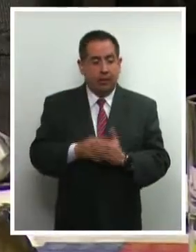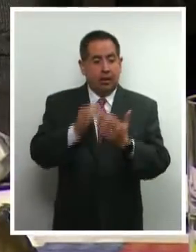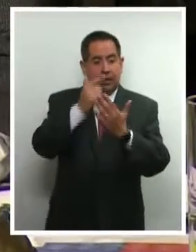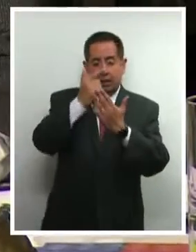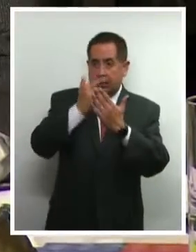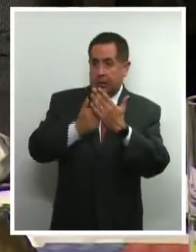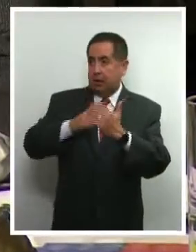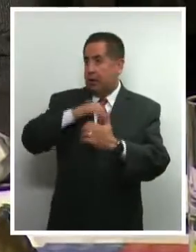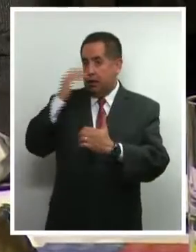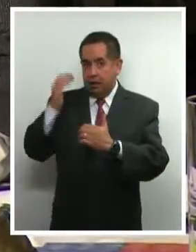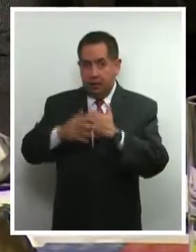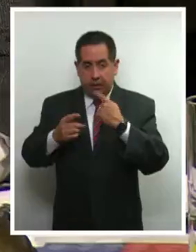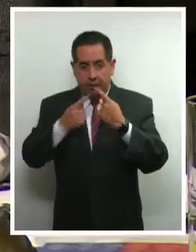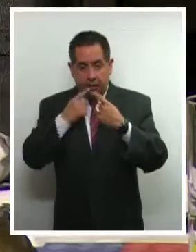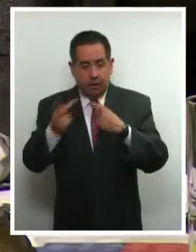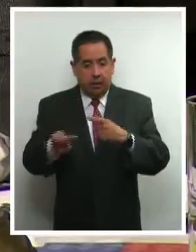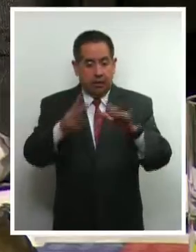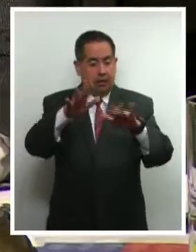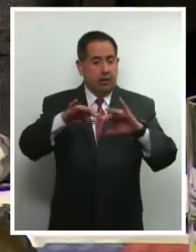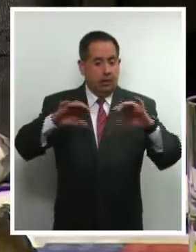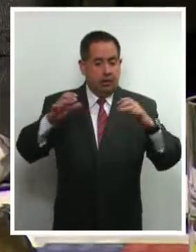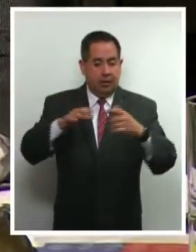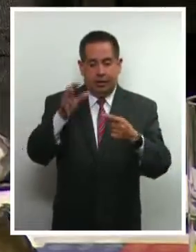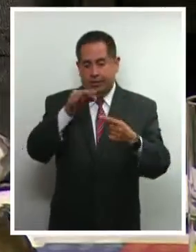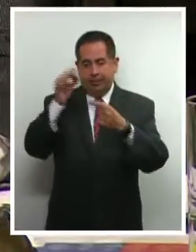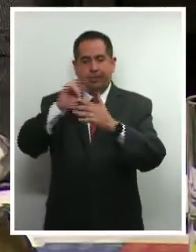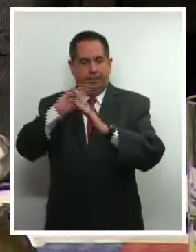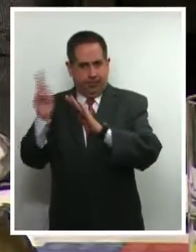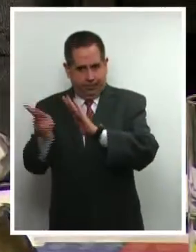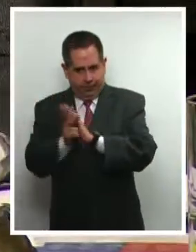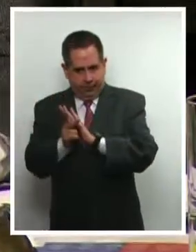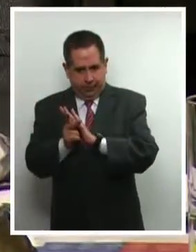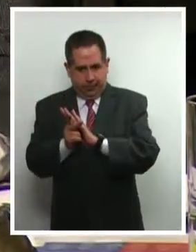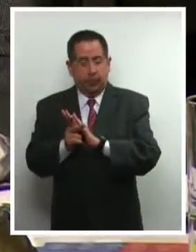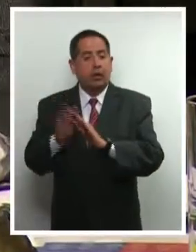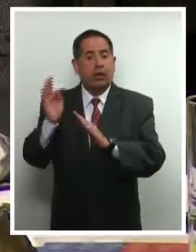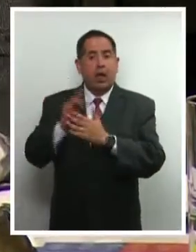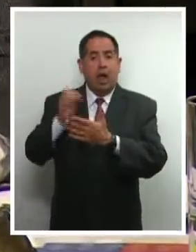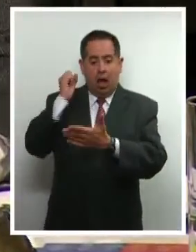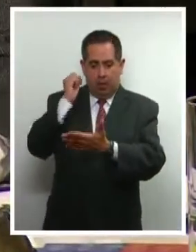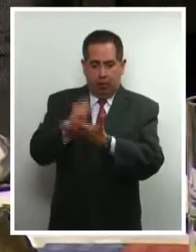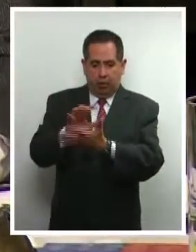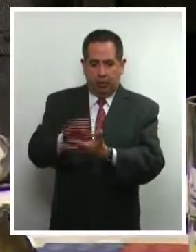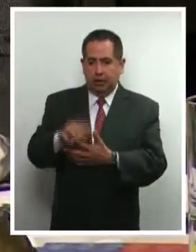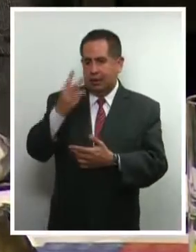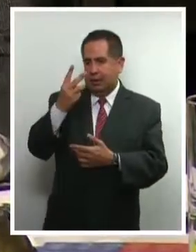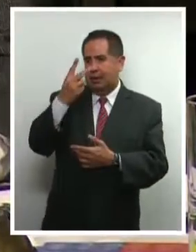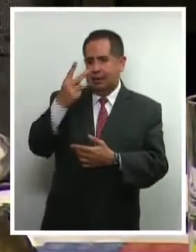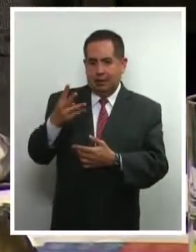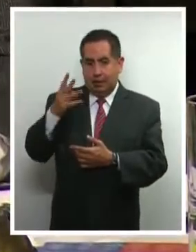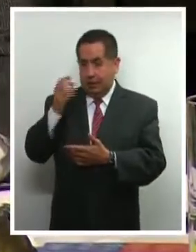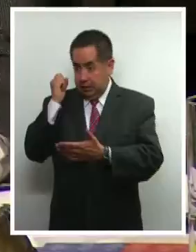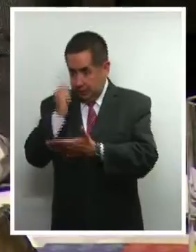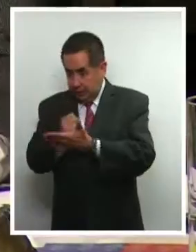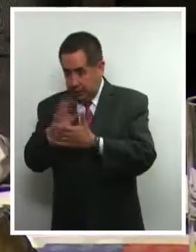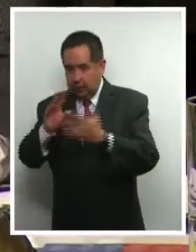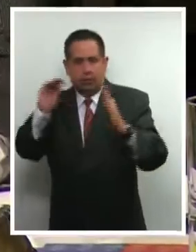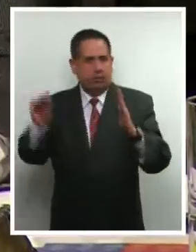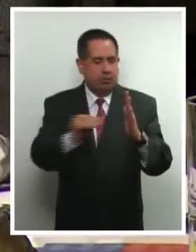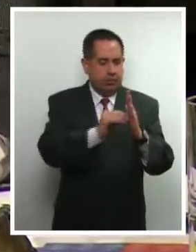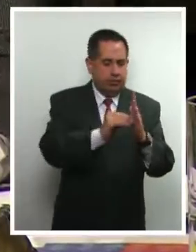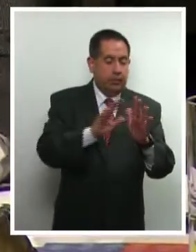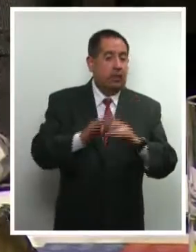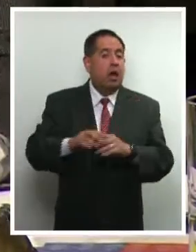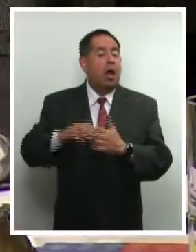de oradores, se someterá a consideración del Pleno la reserva. De ser aprobada por mayoría calificada, se incorpora en el cuerpo del artículo. Una